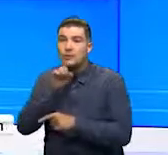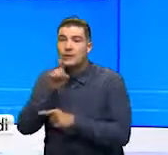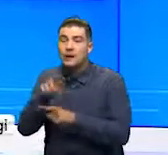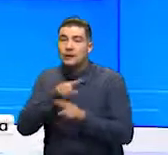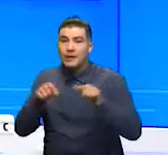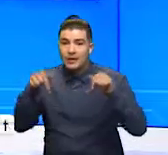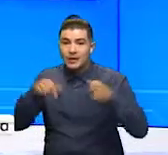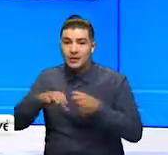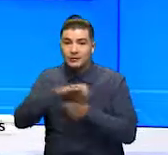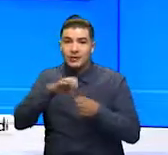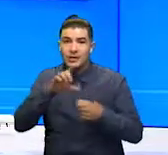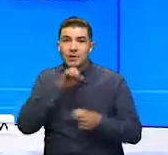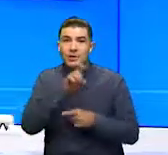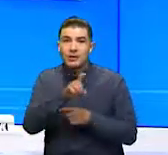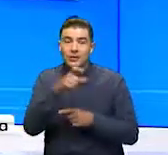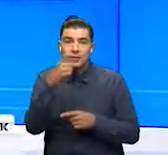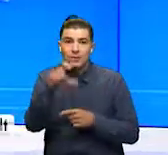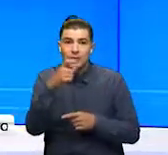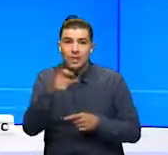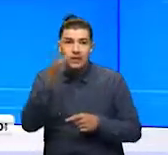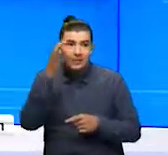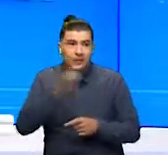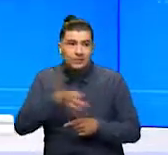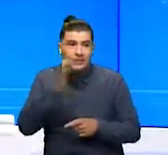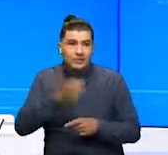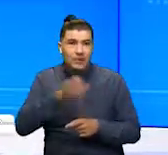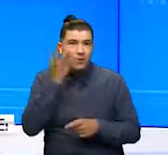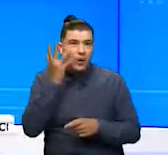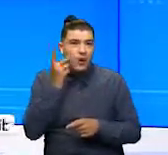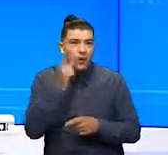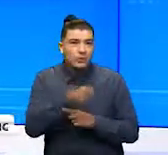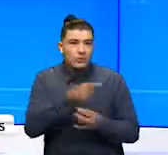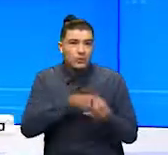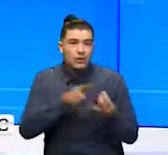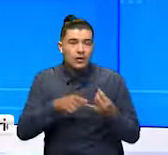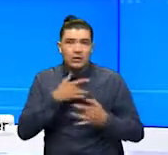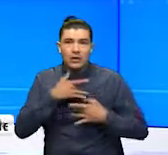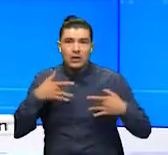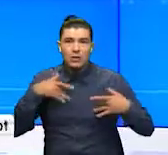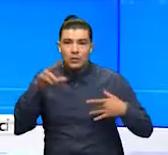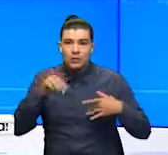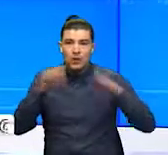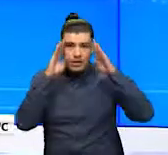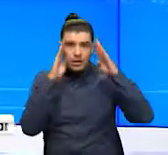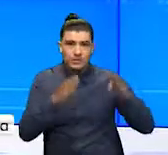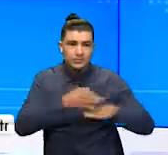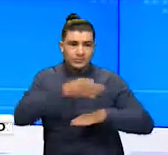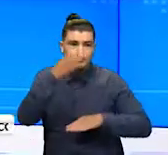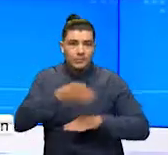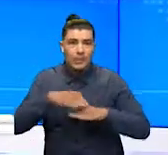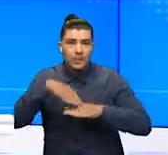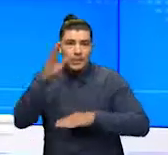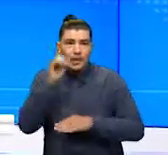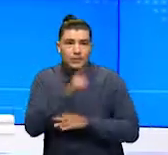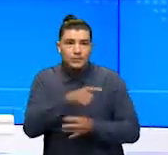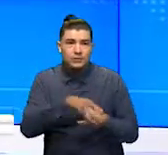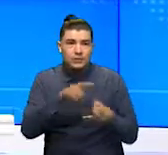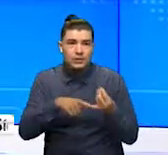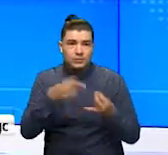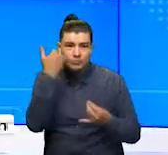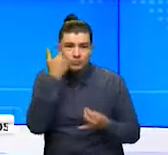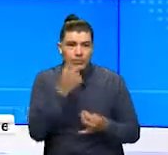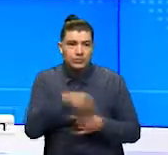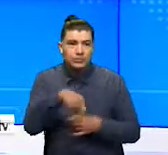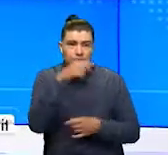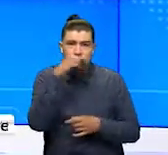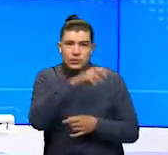Cúcuta también continúan siendo pan de cada día los casos de salud que no son atendidos oportunamente, y sobre todo los casos de los menores de edad, que son las